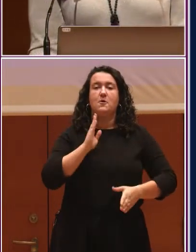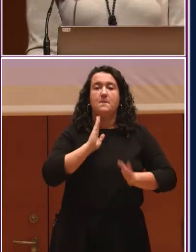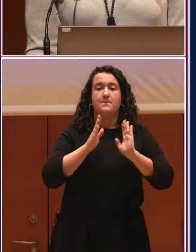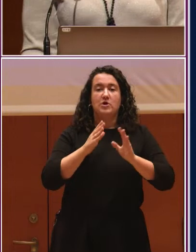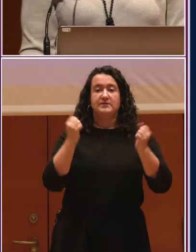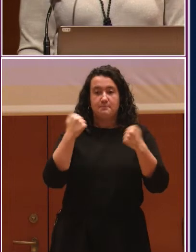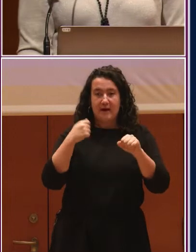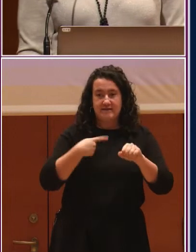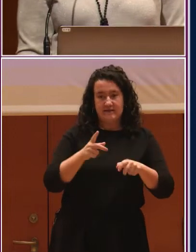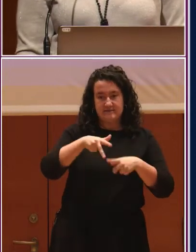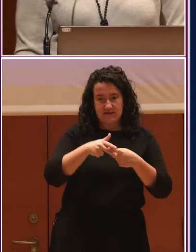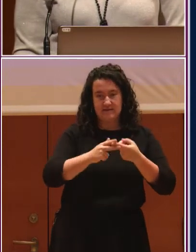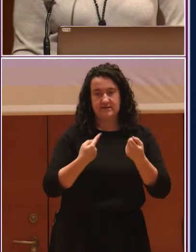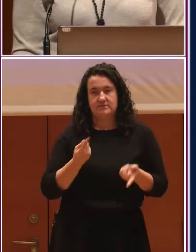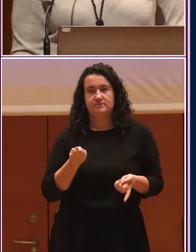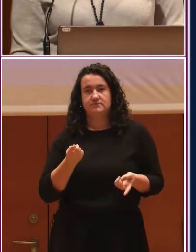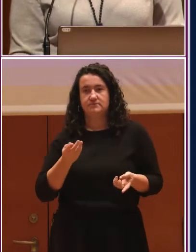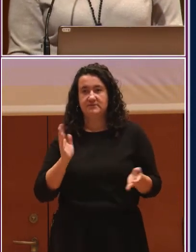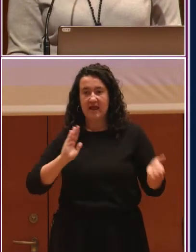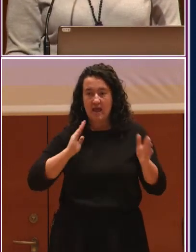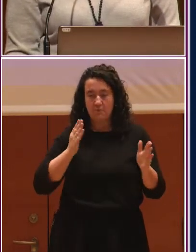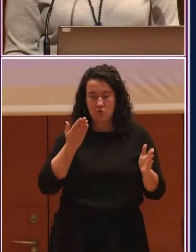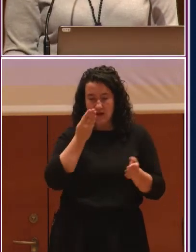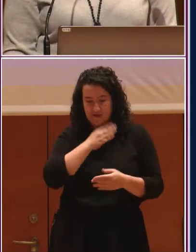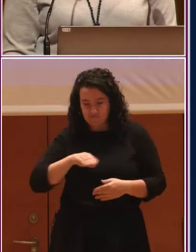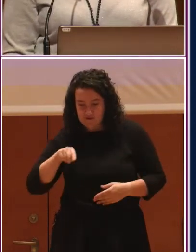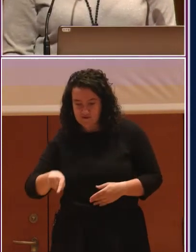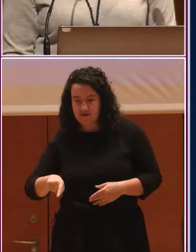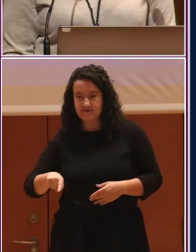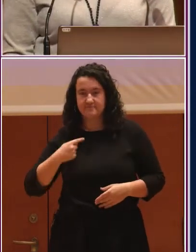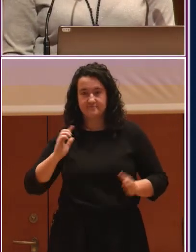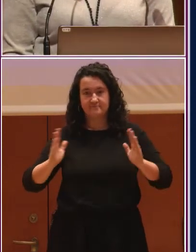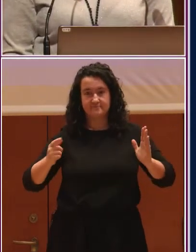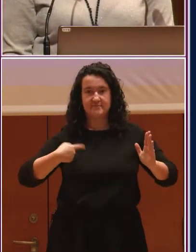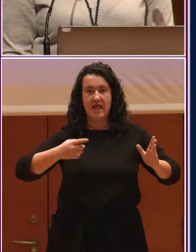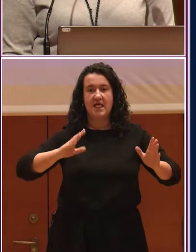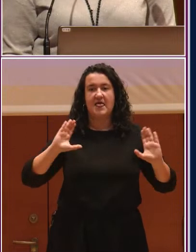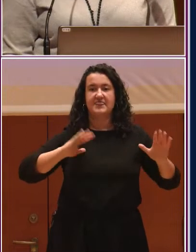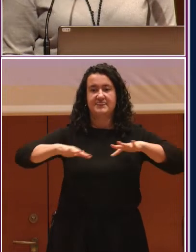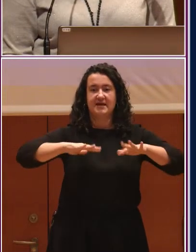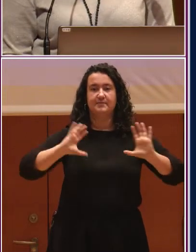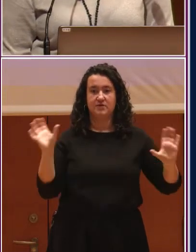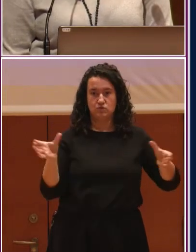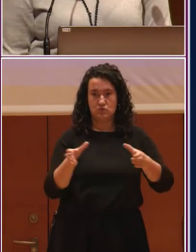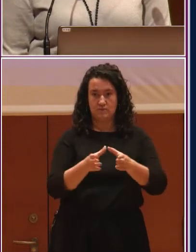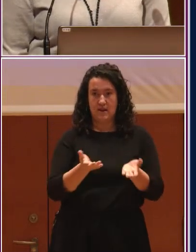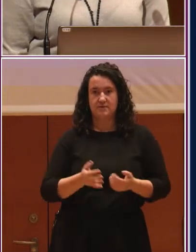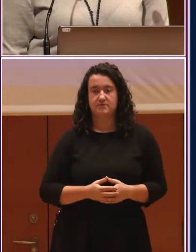trípticos para explicar qué es la violencia contra la mujer talleres acerca de los buenos tratos